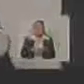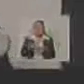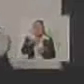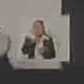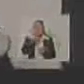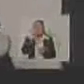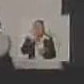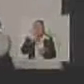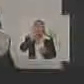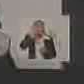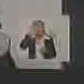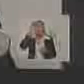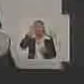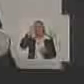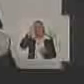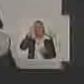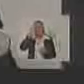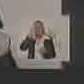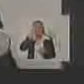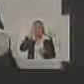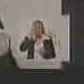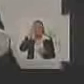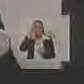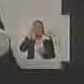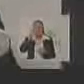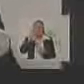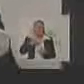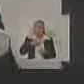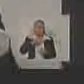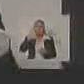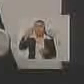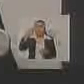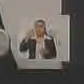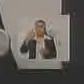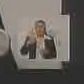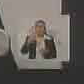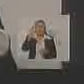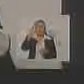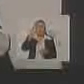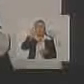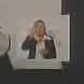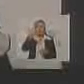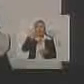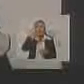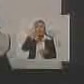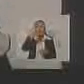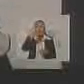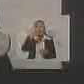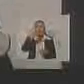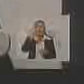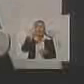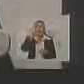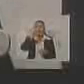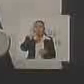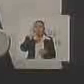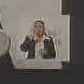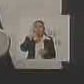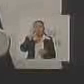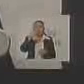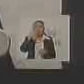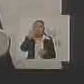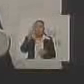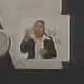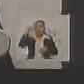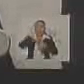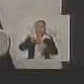vecino, te recuerdo que la corrupción tiene nombre, y ese nombre es Jorge Romero, y pretenden 3 años más con